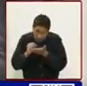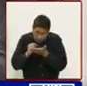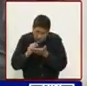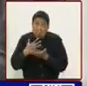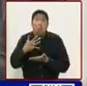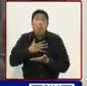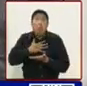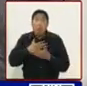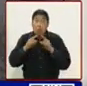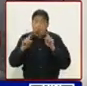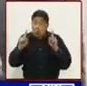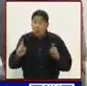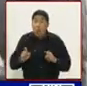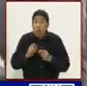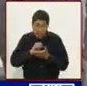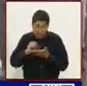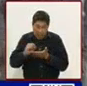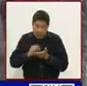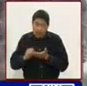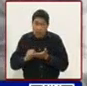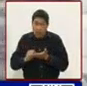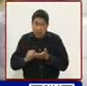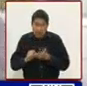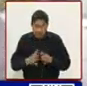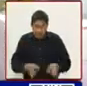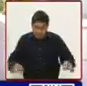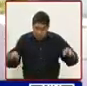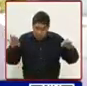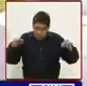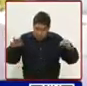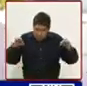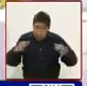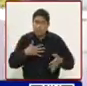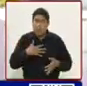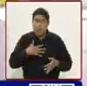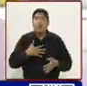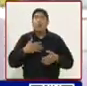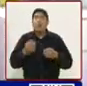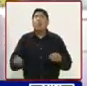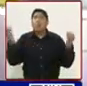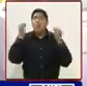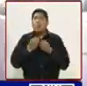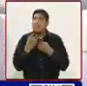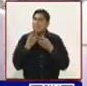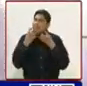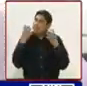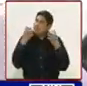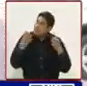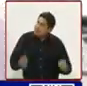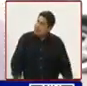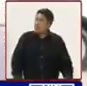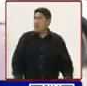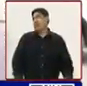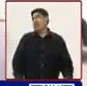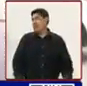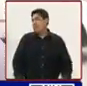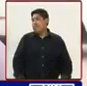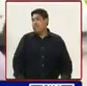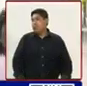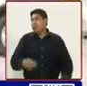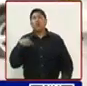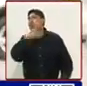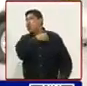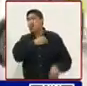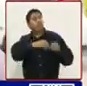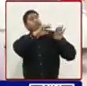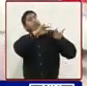placa anotado ahí. Y allí también mi piso en la Florida. Ahora, lo que más me está molestando es que hemos